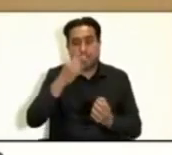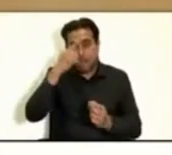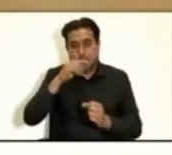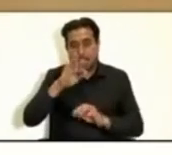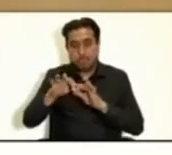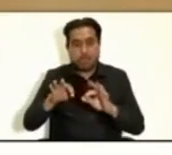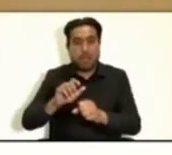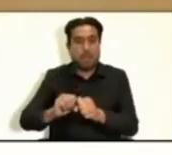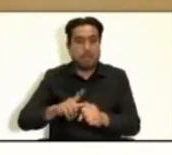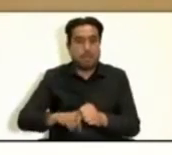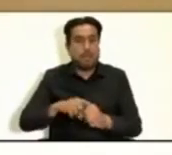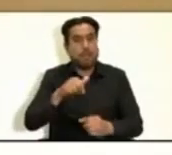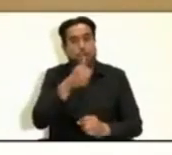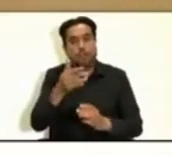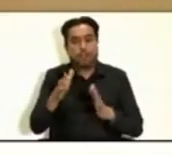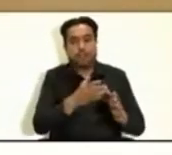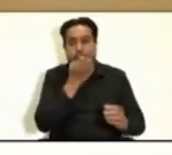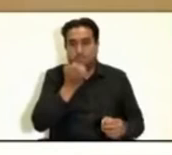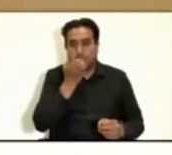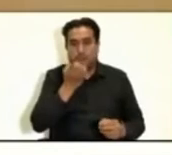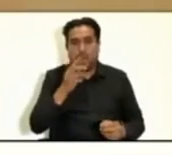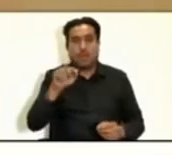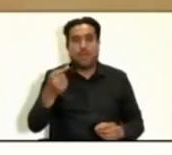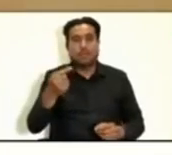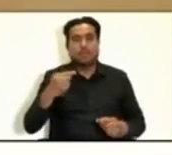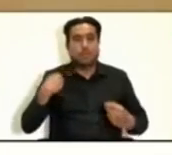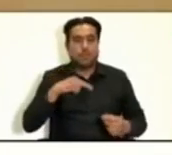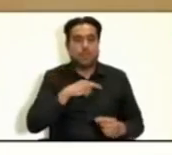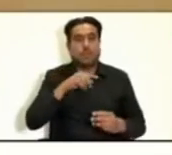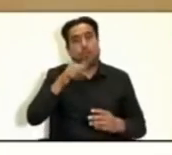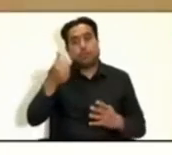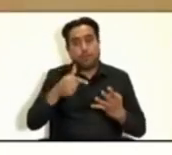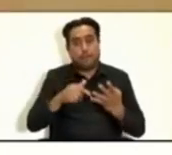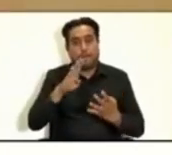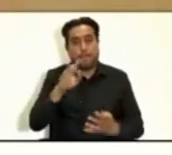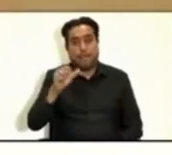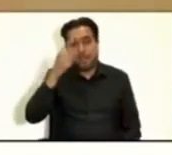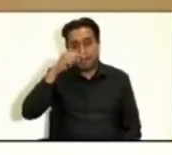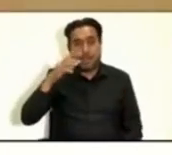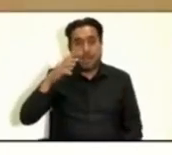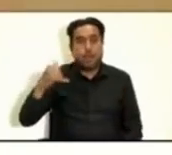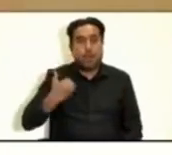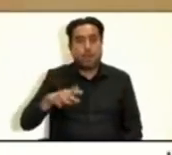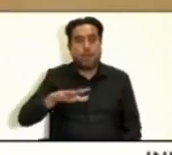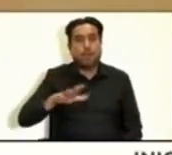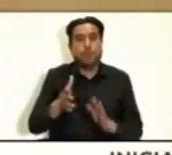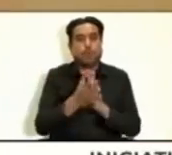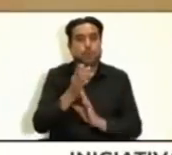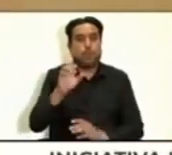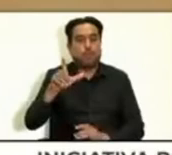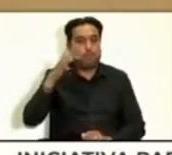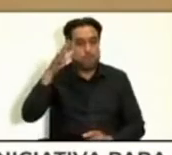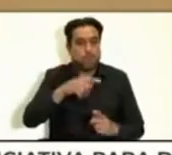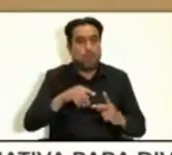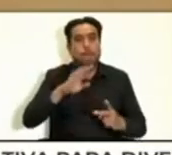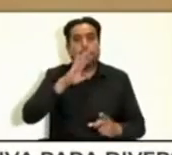escuela es nuestra o las becas de jóvenes escribiendo el futuro así como diferentes becas para madres solteras y para